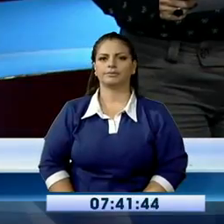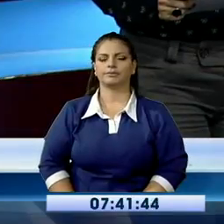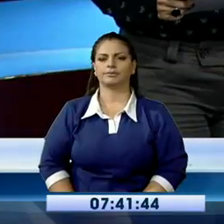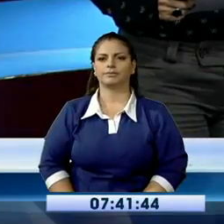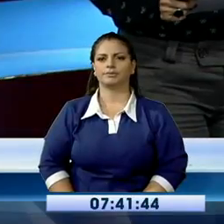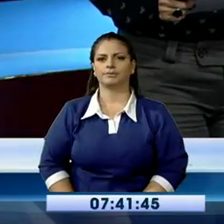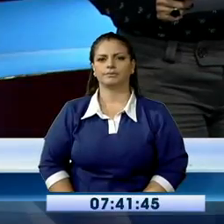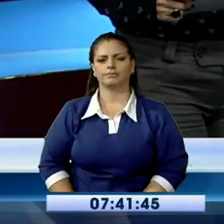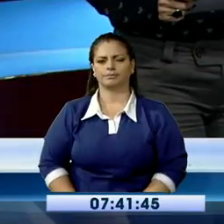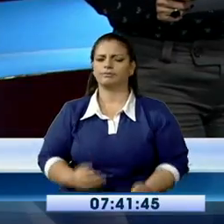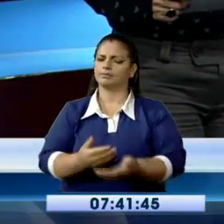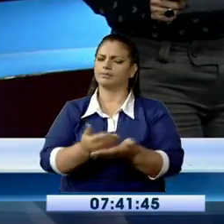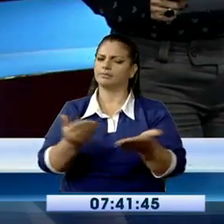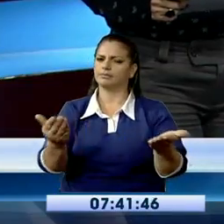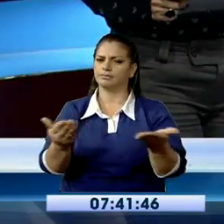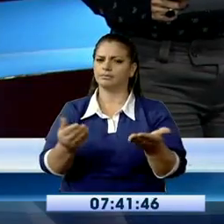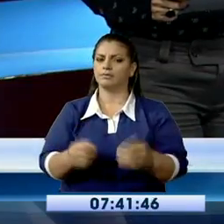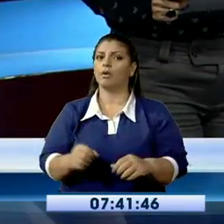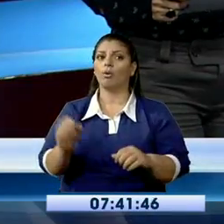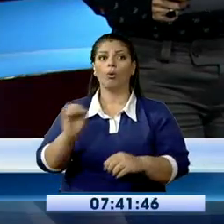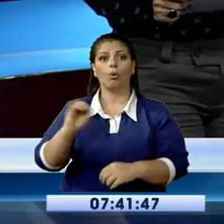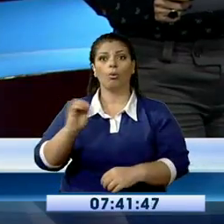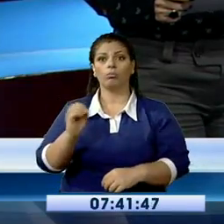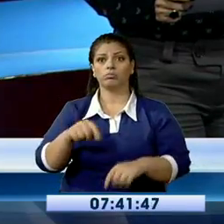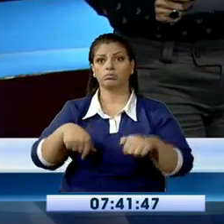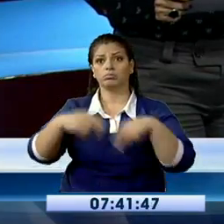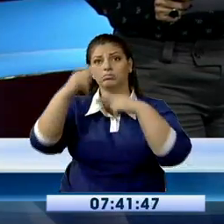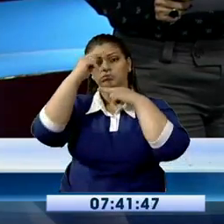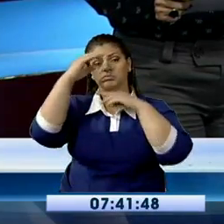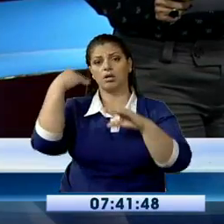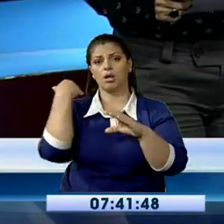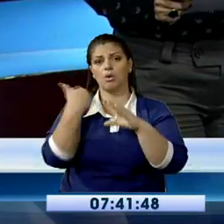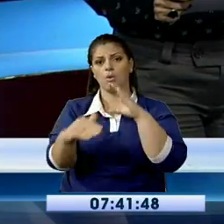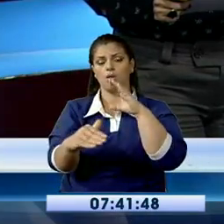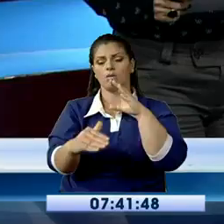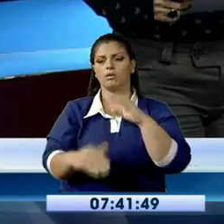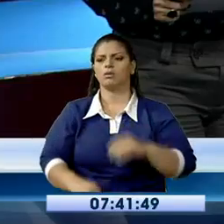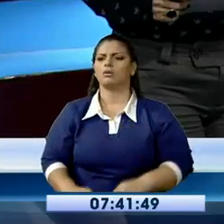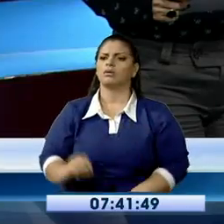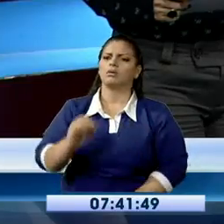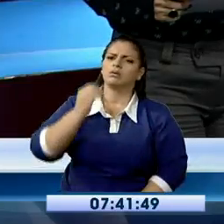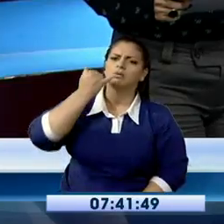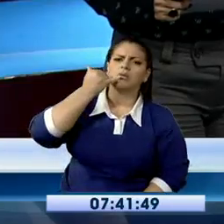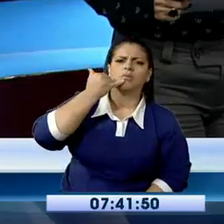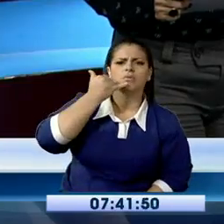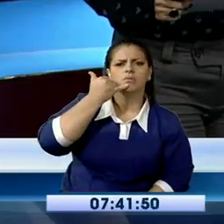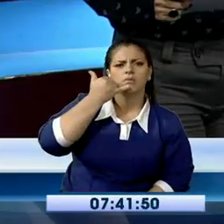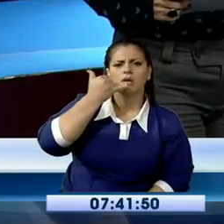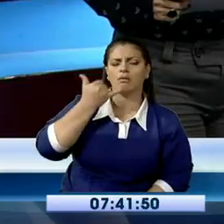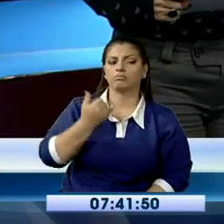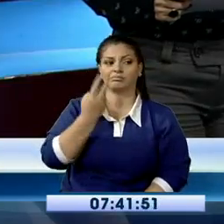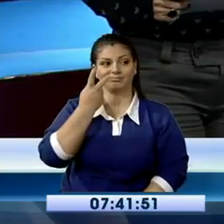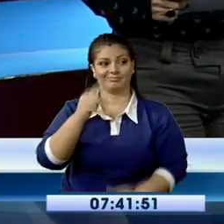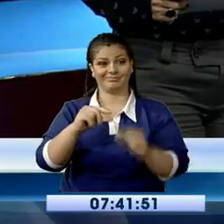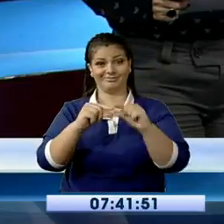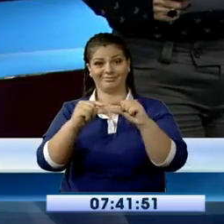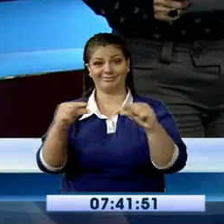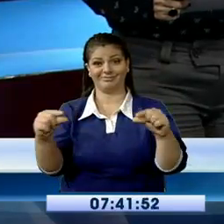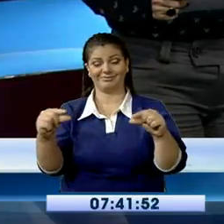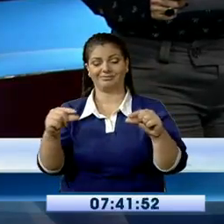Ustedes nos pueden escribir también a nuestros correos electrónicos. Y pueden llamarnos a los teléfonos que Luis acaba de detallarles